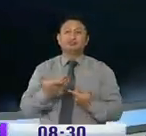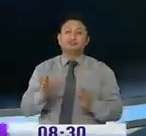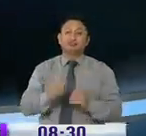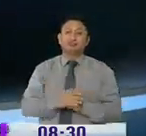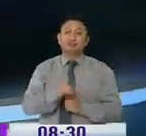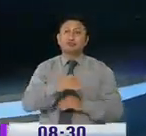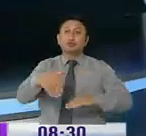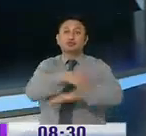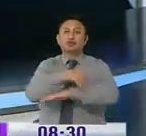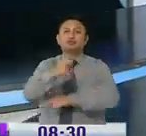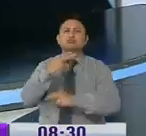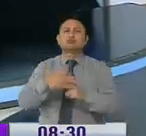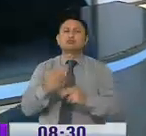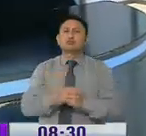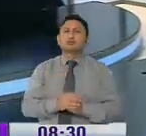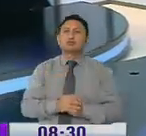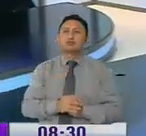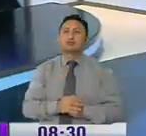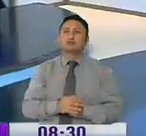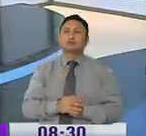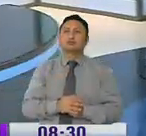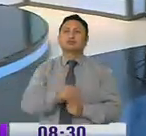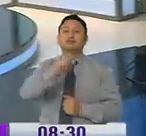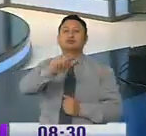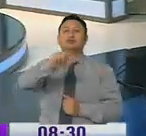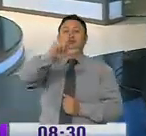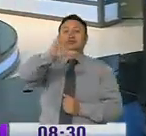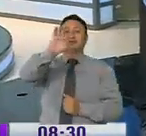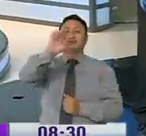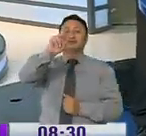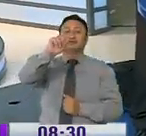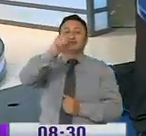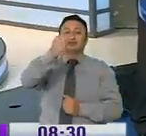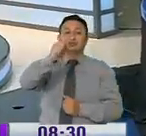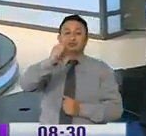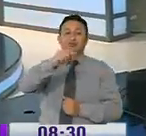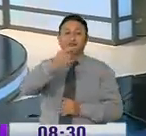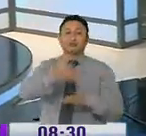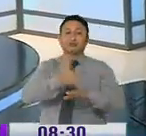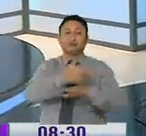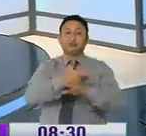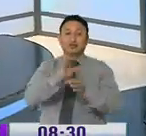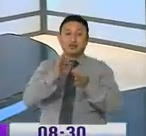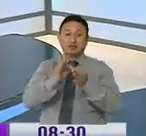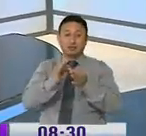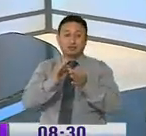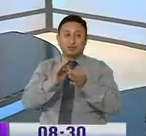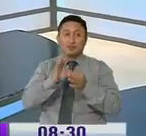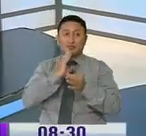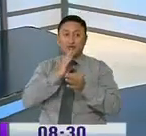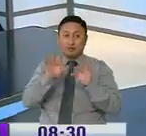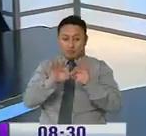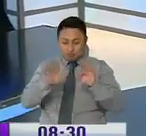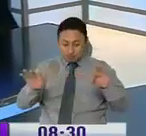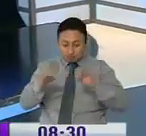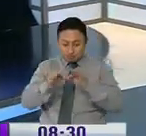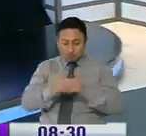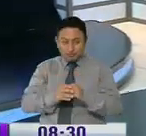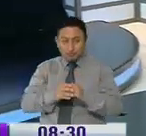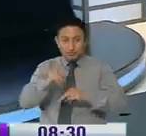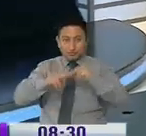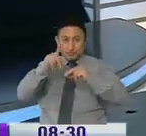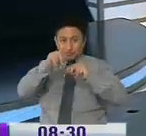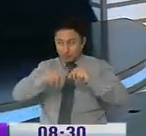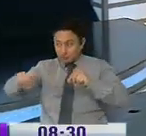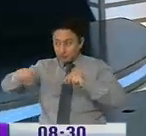¿Tu calle cuál es, Ali? La calle Alfonso María Mora. Hicieron un trabajo de conexión de una tubería de agua potable en una construcción